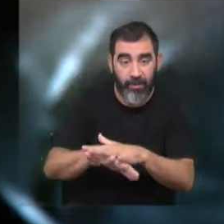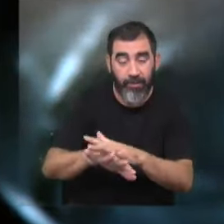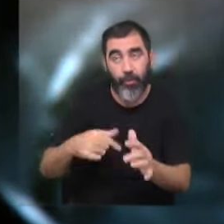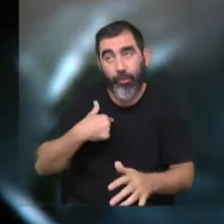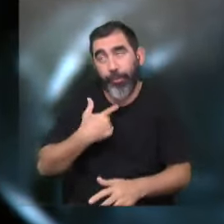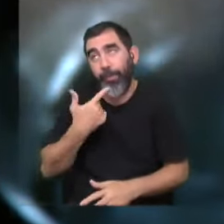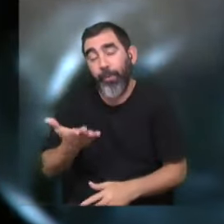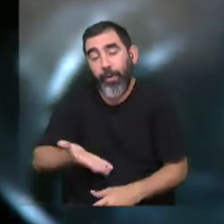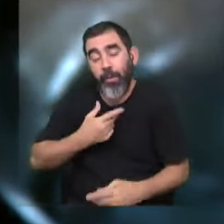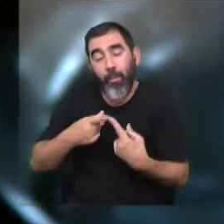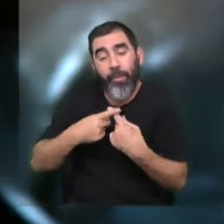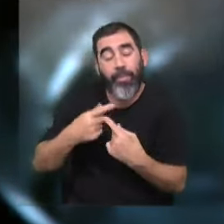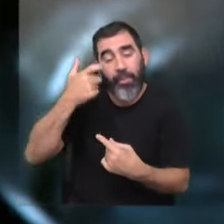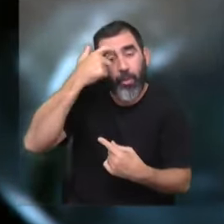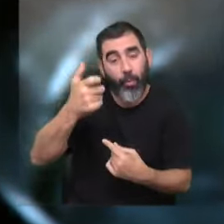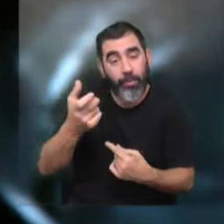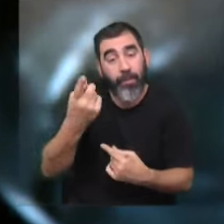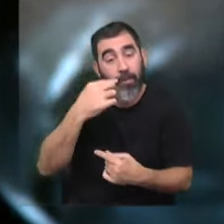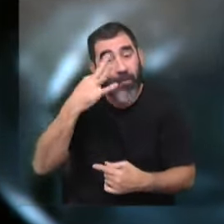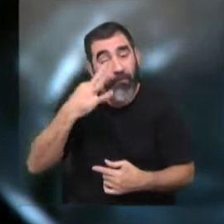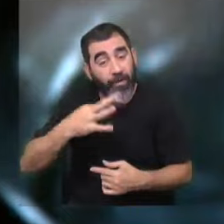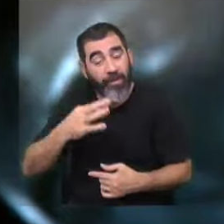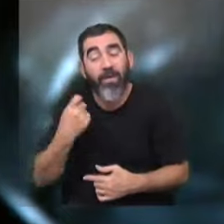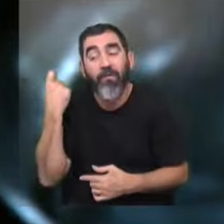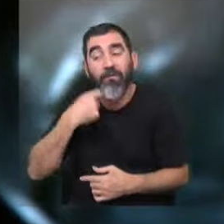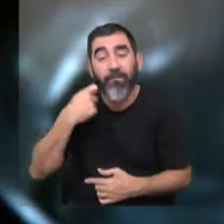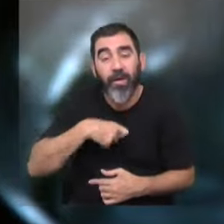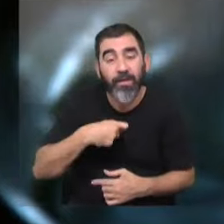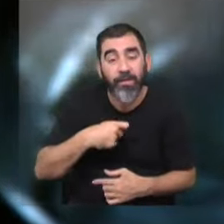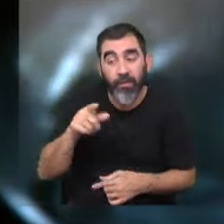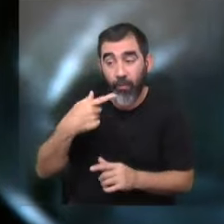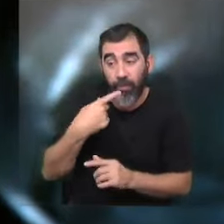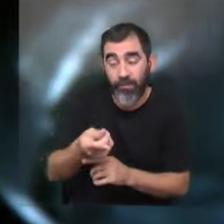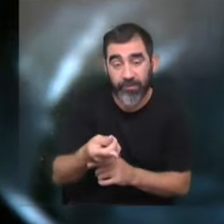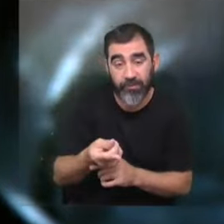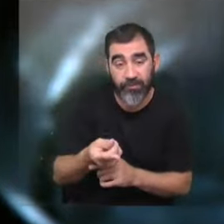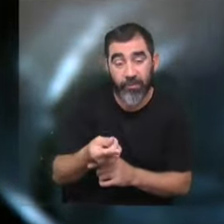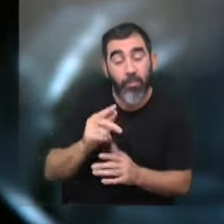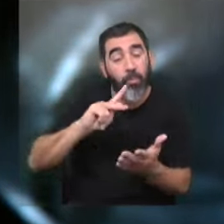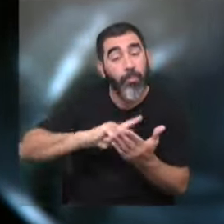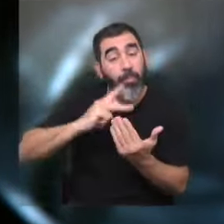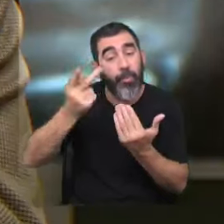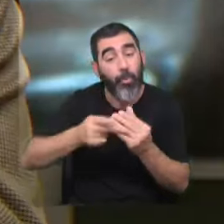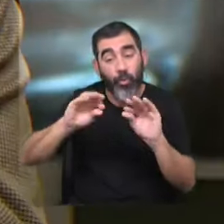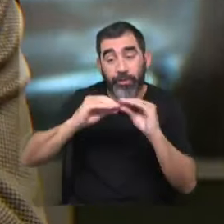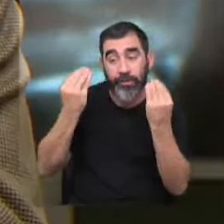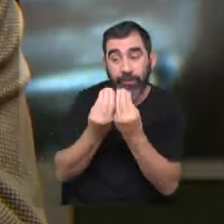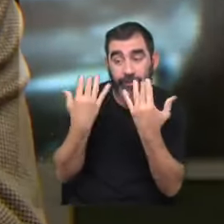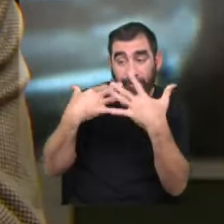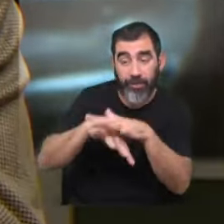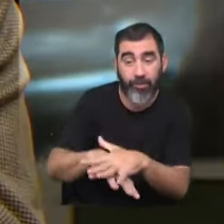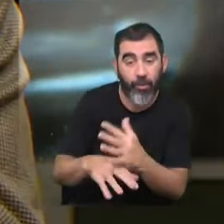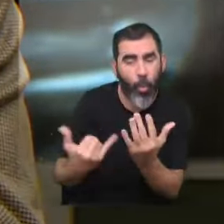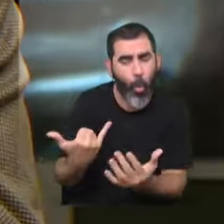que discutamos de ciencia y en realidad lo que hace falta es lo que vos decís, ¿no? Un proyecto integral de